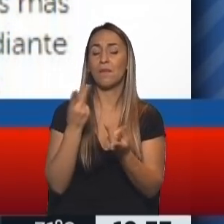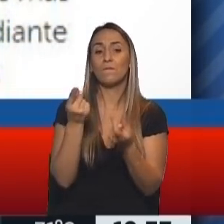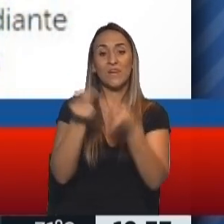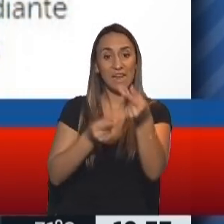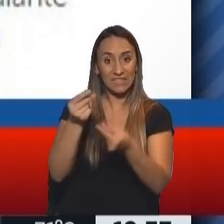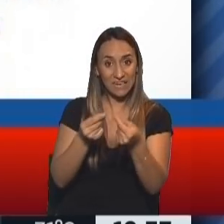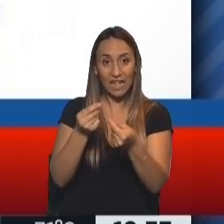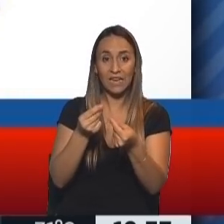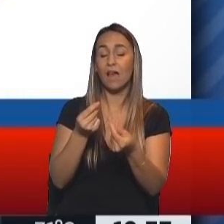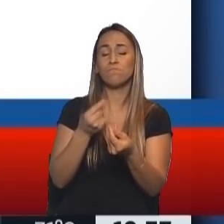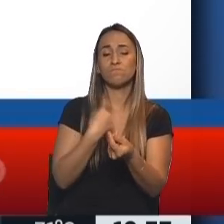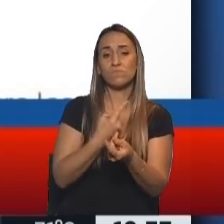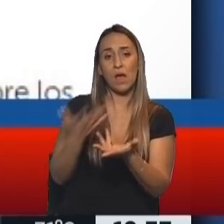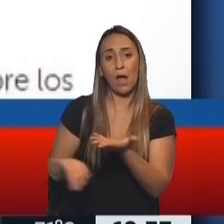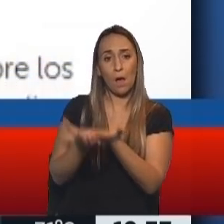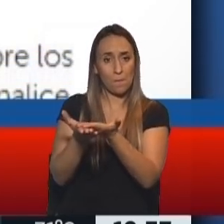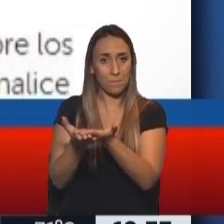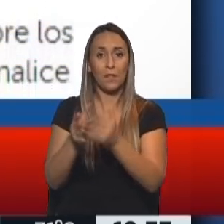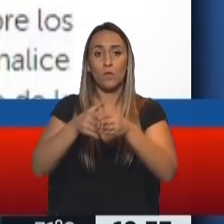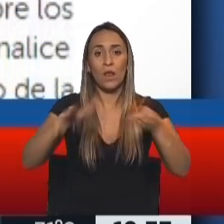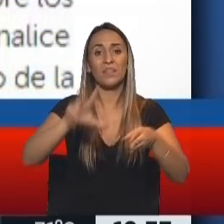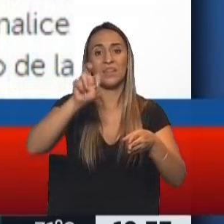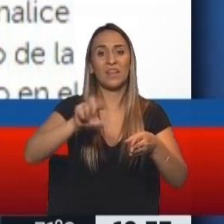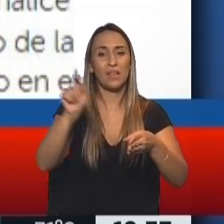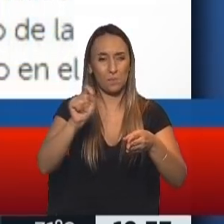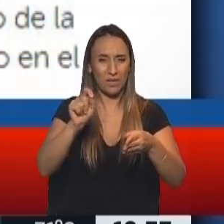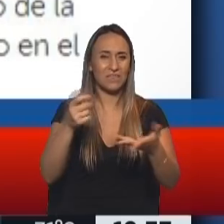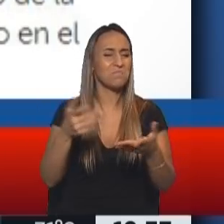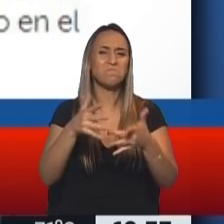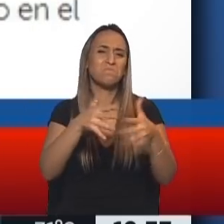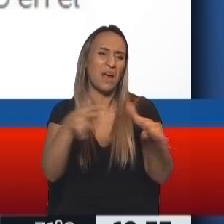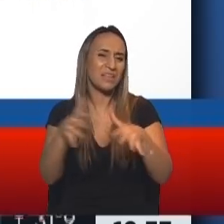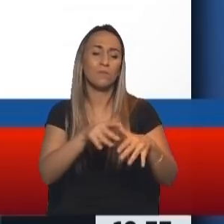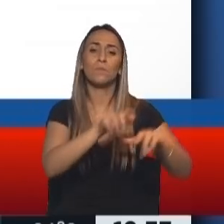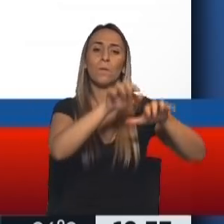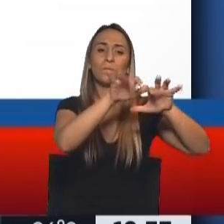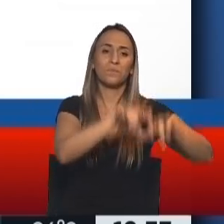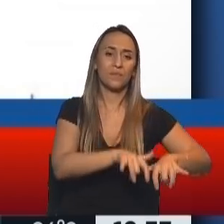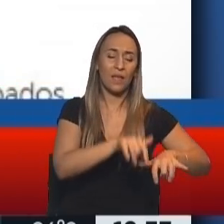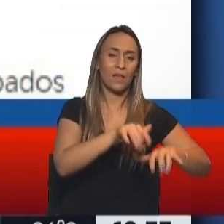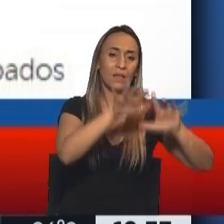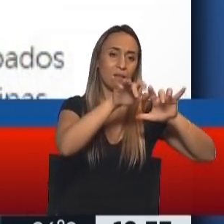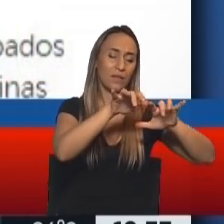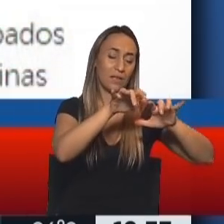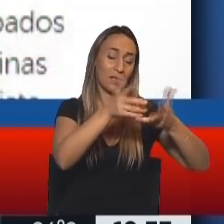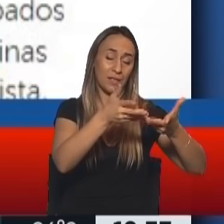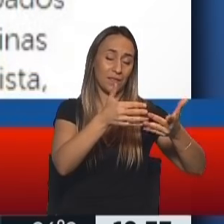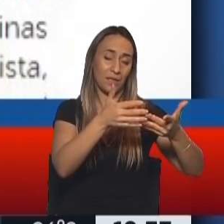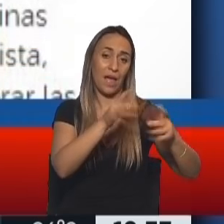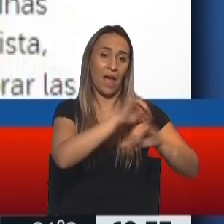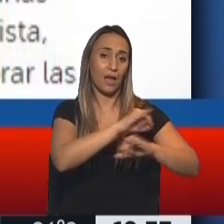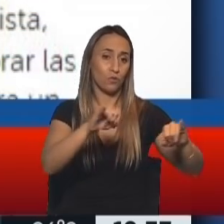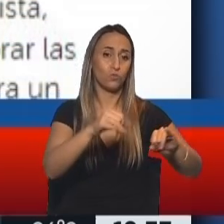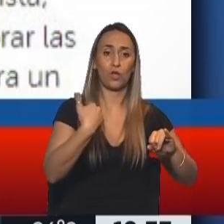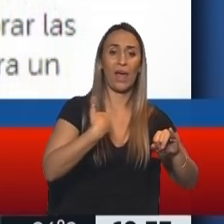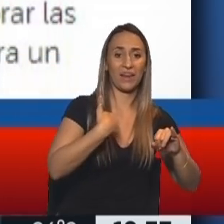del servicio ampliado del fondo de 30 meses y es similar, ¿no? En la estructura respecto del anuncio hay